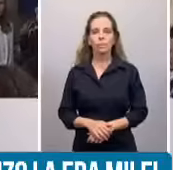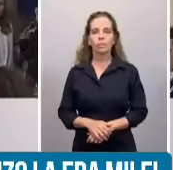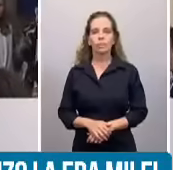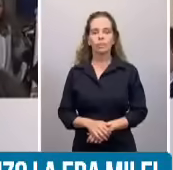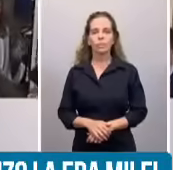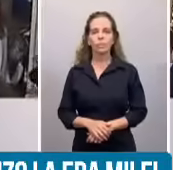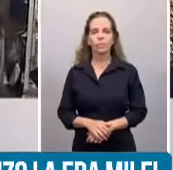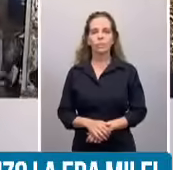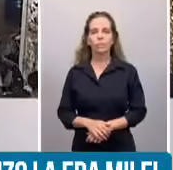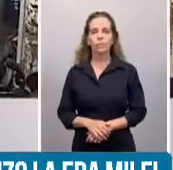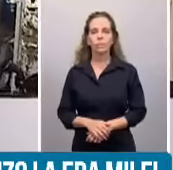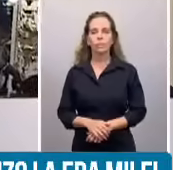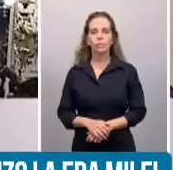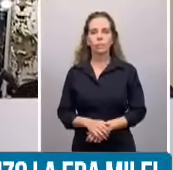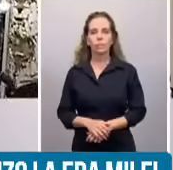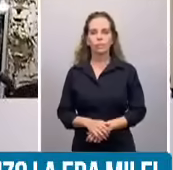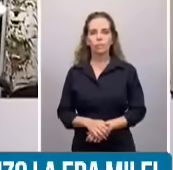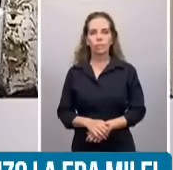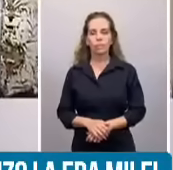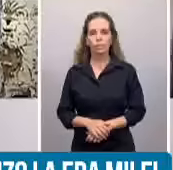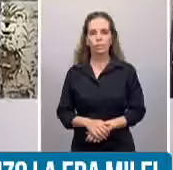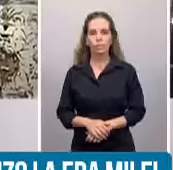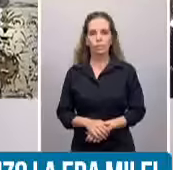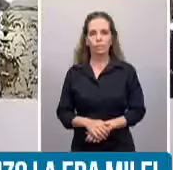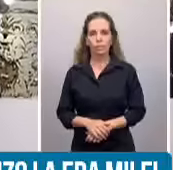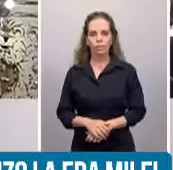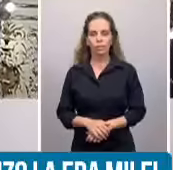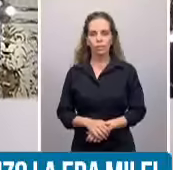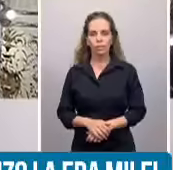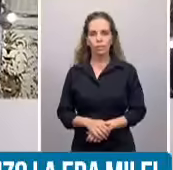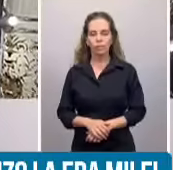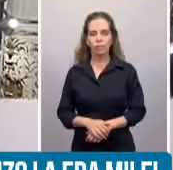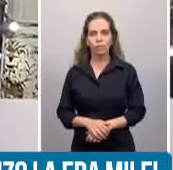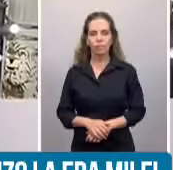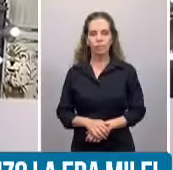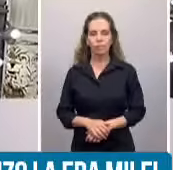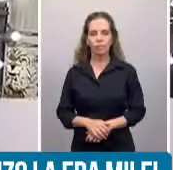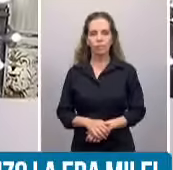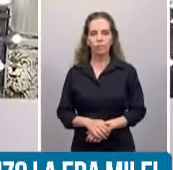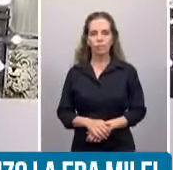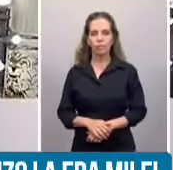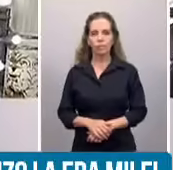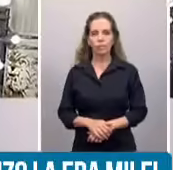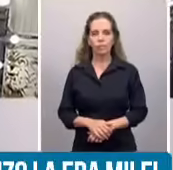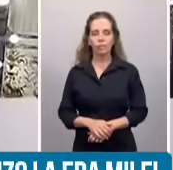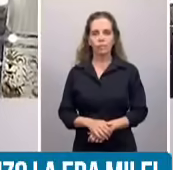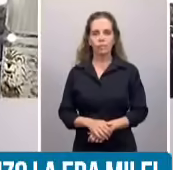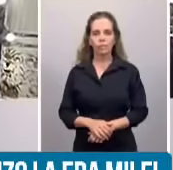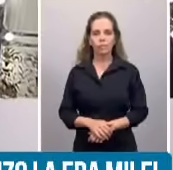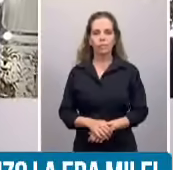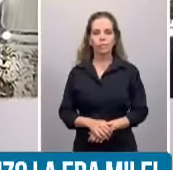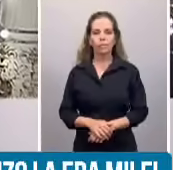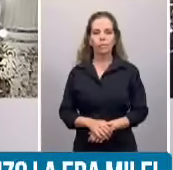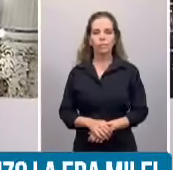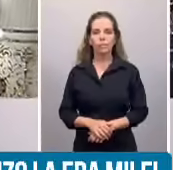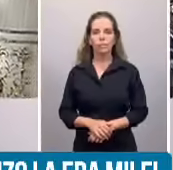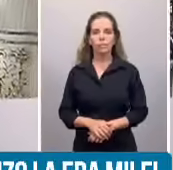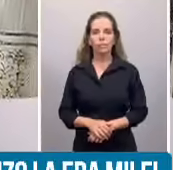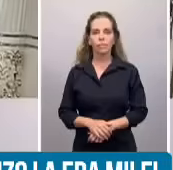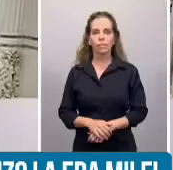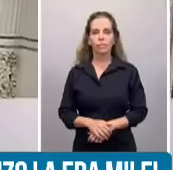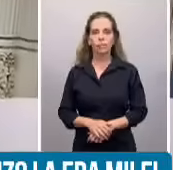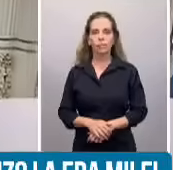tres países estratégicos en lo comercial, como decía recién Ernesto, China, Rusia y Brasil, ninguno de los tres vino. ¿Por qué? Bueno, hay que recordar